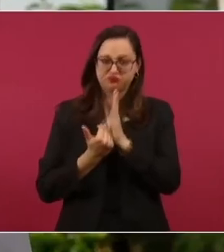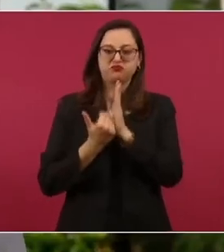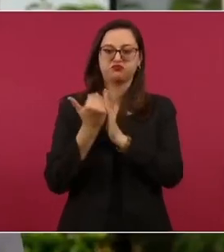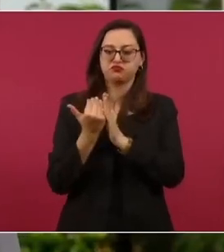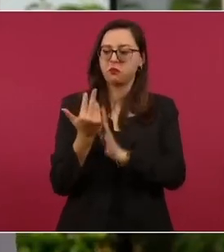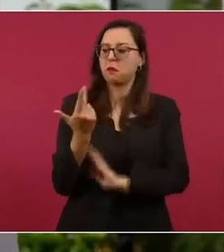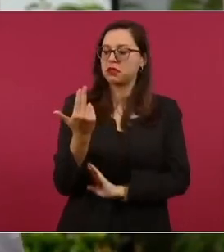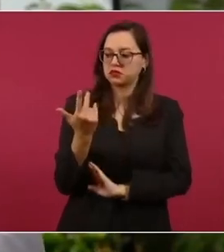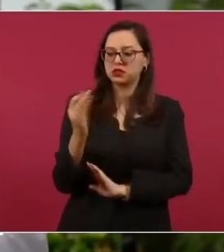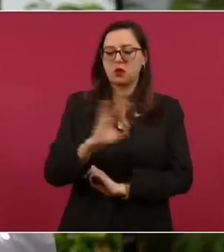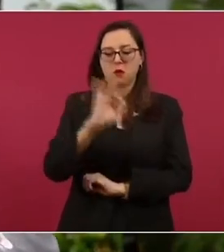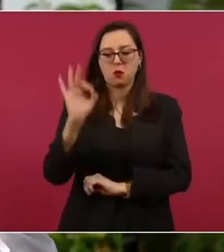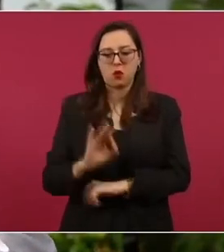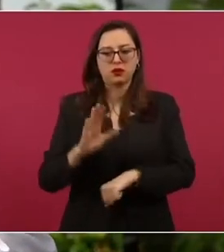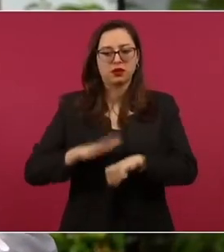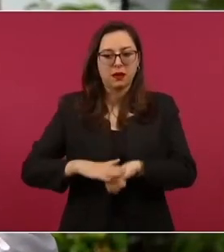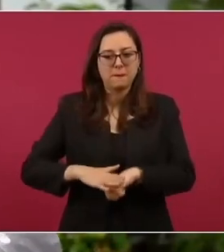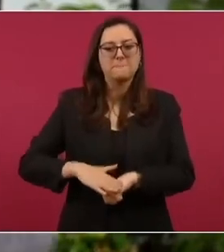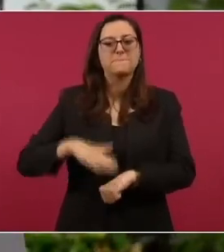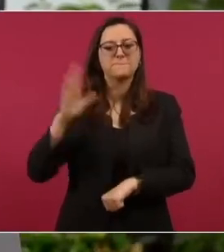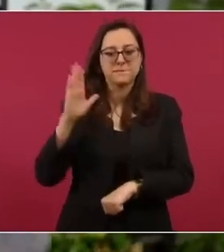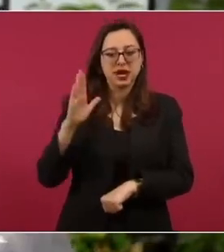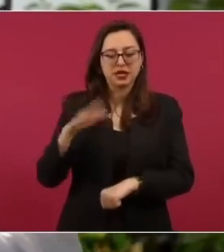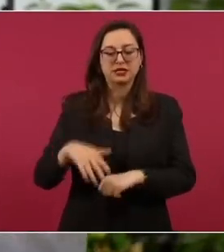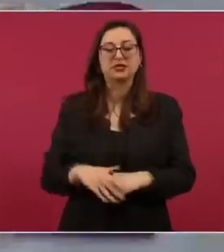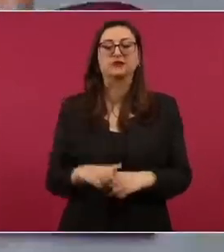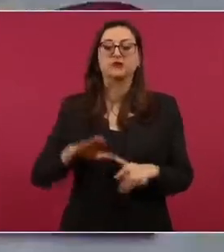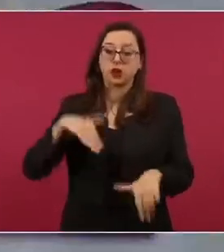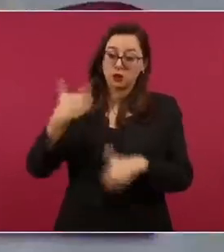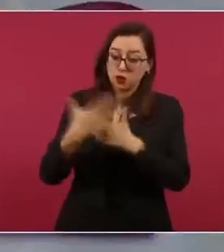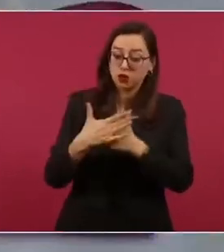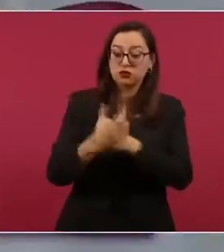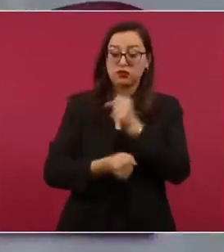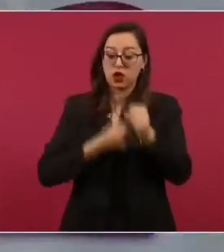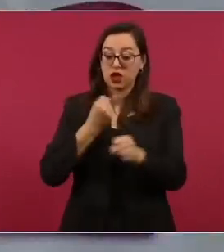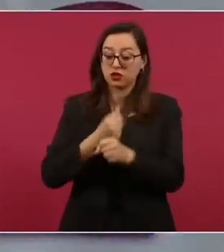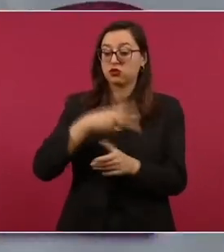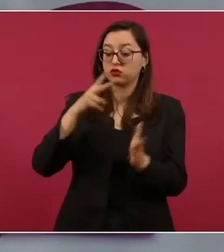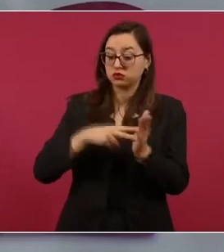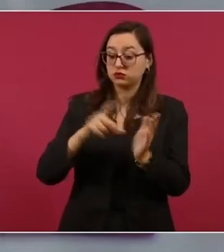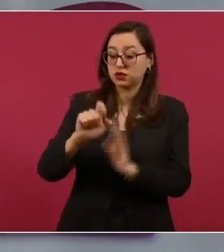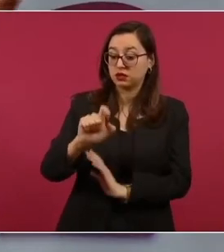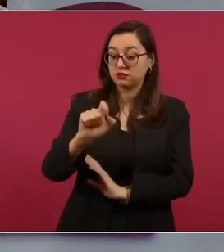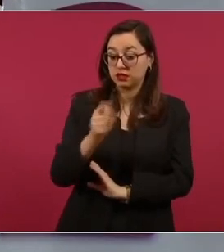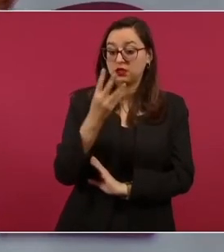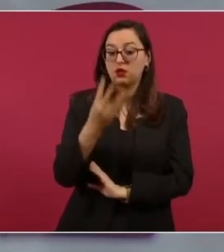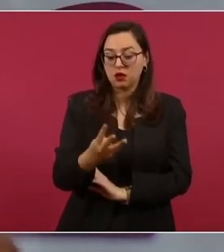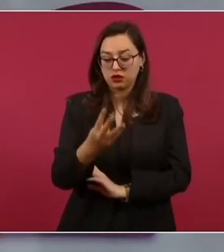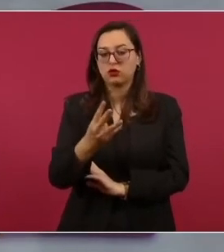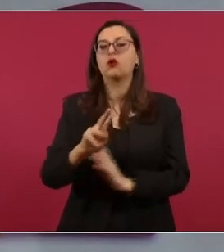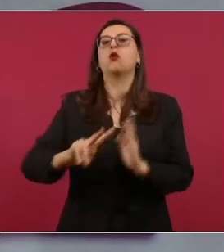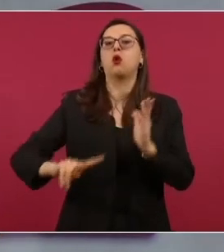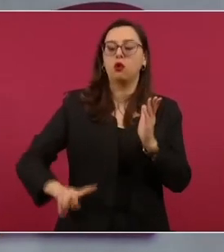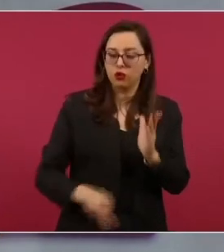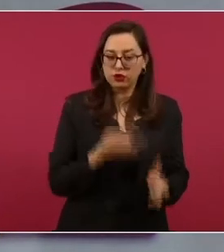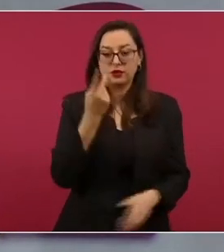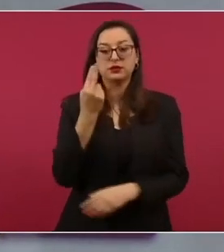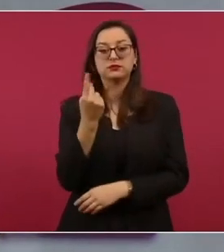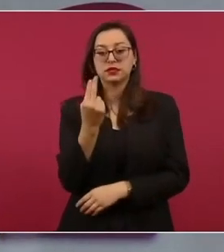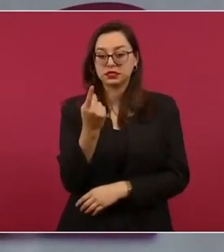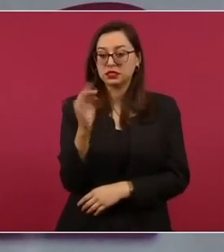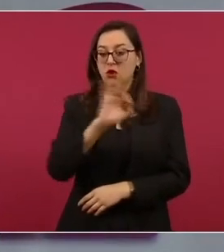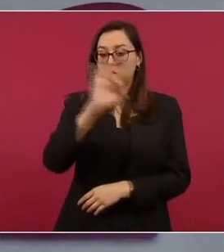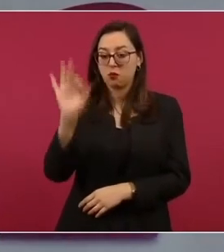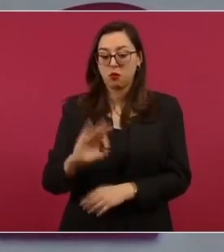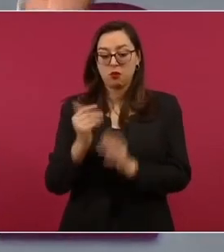en 25% y otro tanto para enero de 2024, de